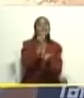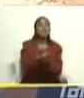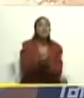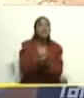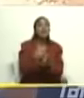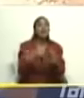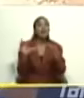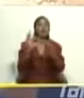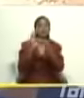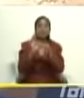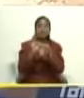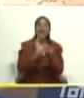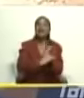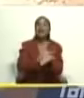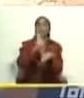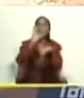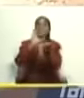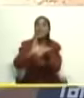capital regional,